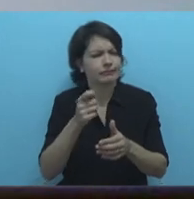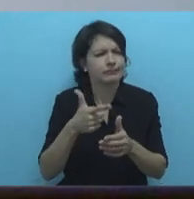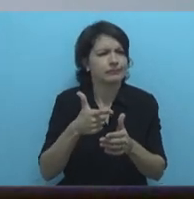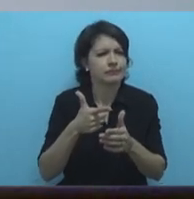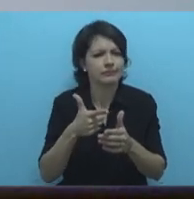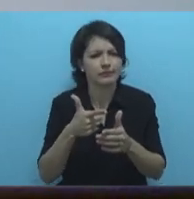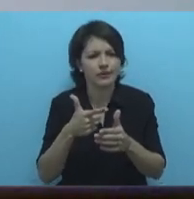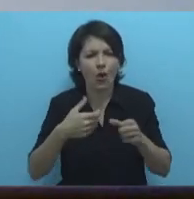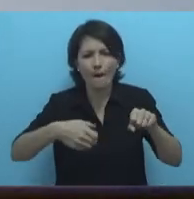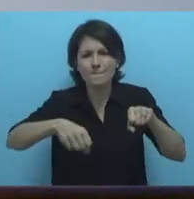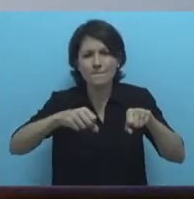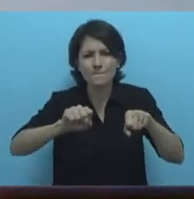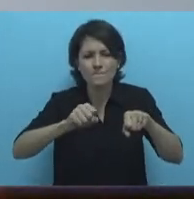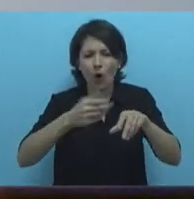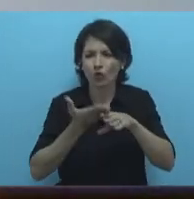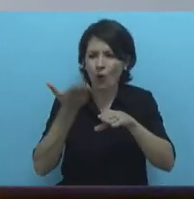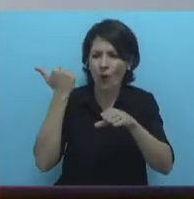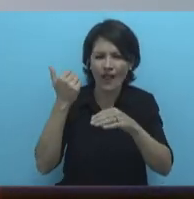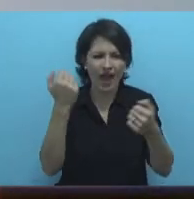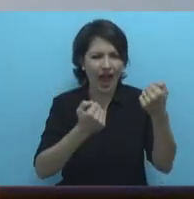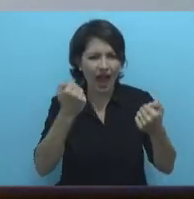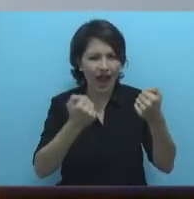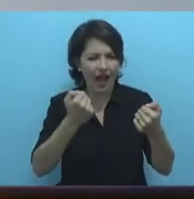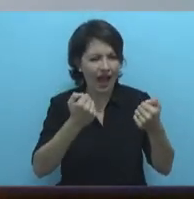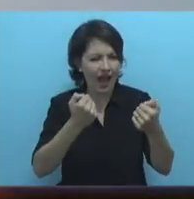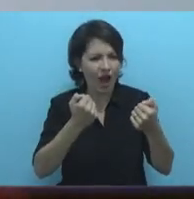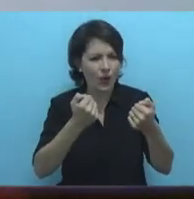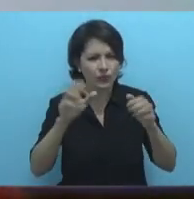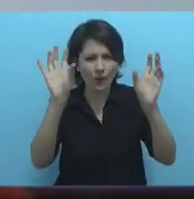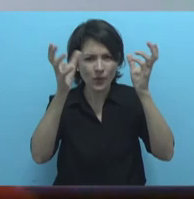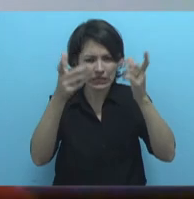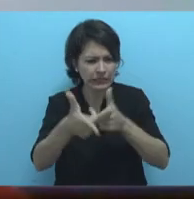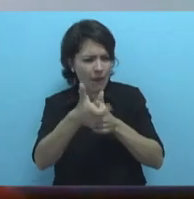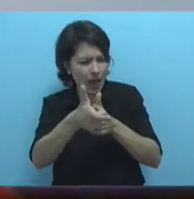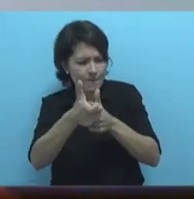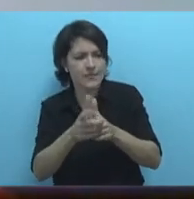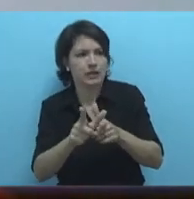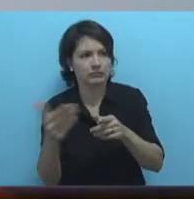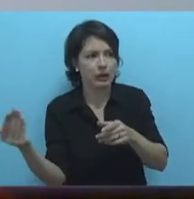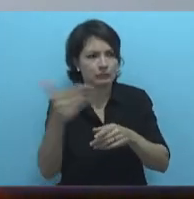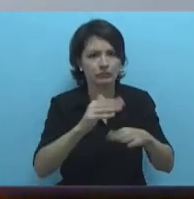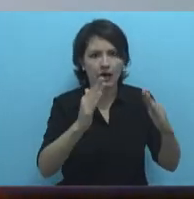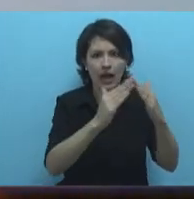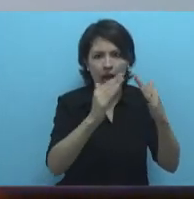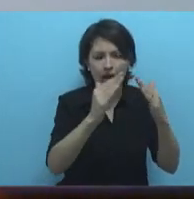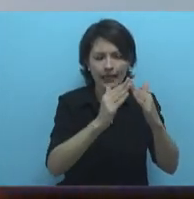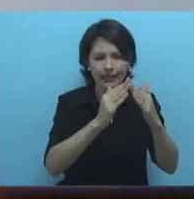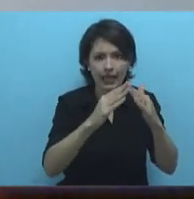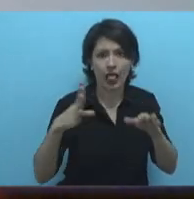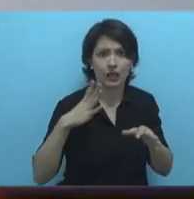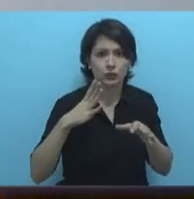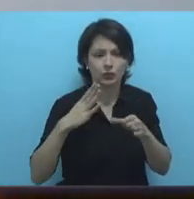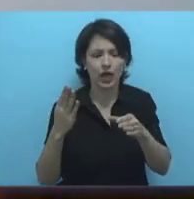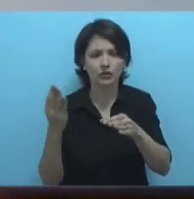con la moto cuando tiene efectivos policiales disparándole en la vida pública su mamá él logra llegar a su casa